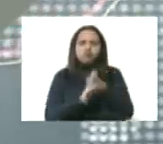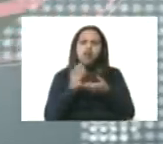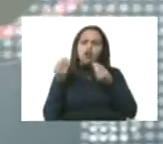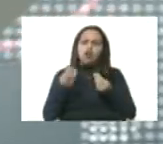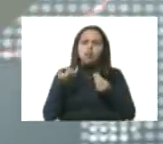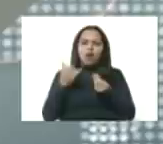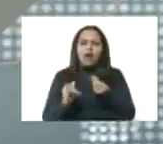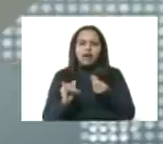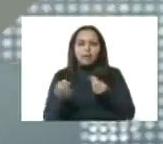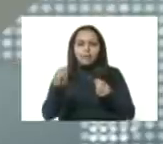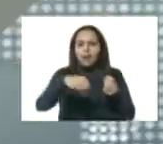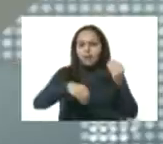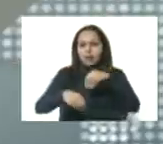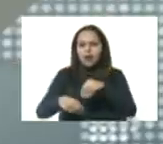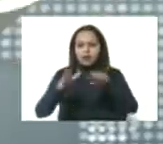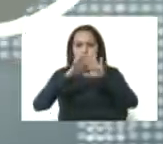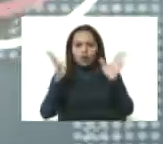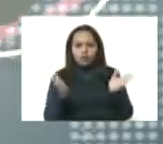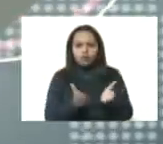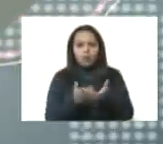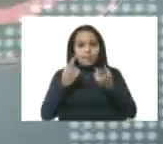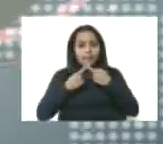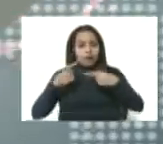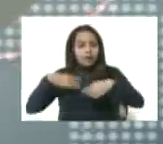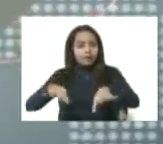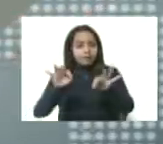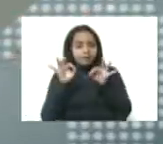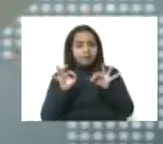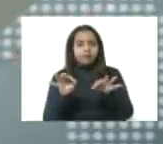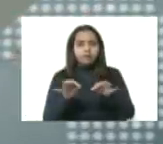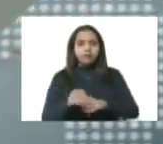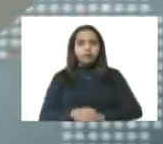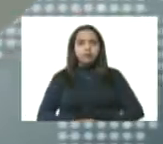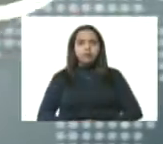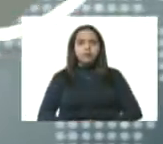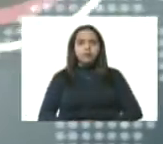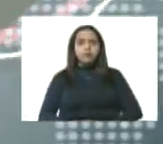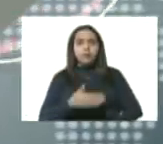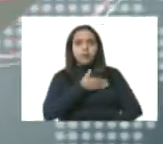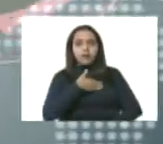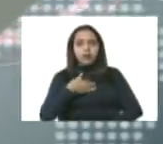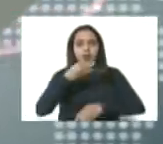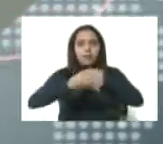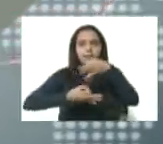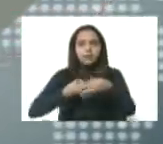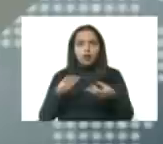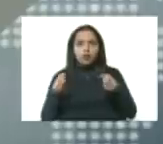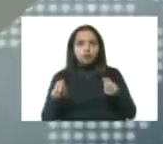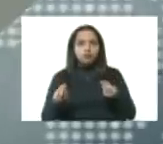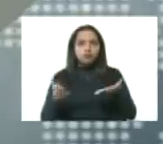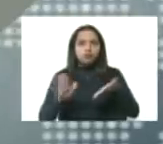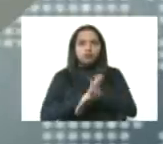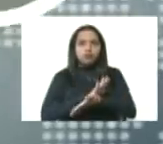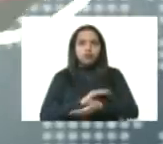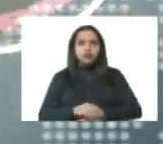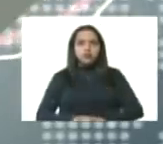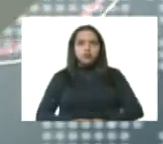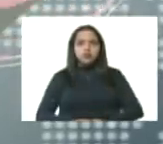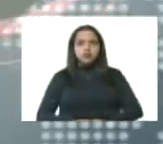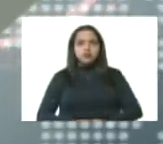lo que está ocurriendo en el mundo. Pero particularmente, Julio, quería referirme a los